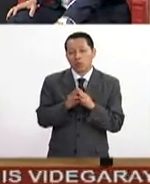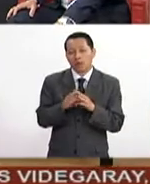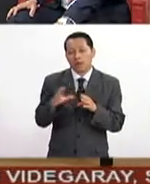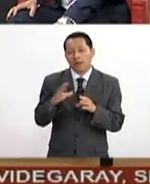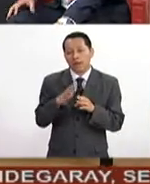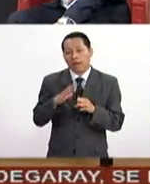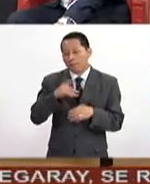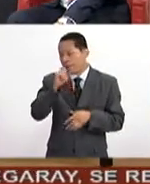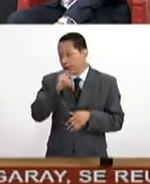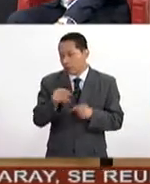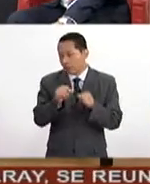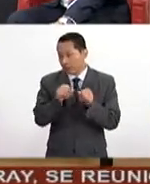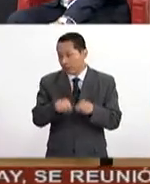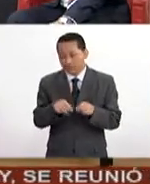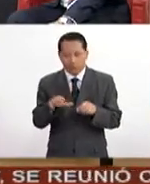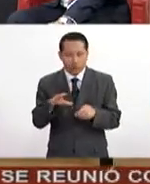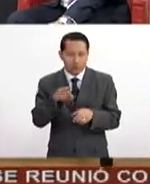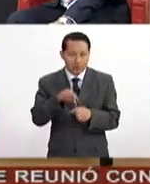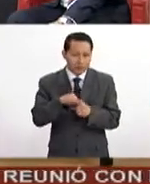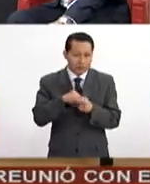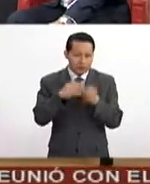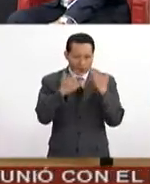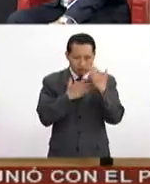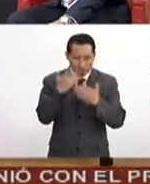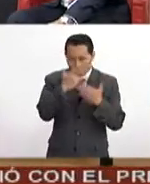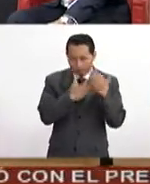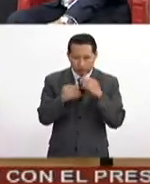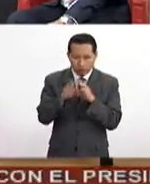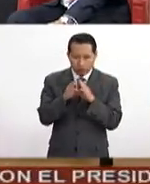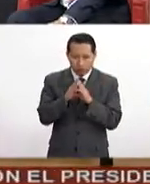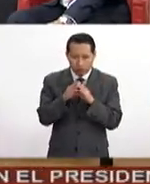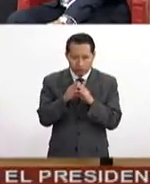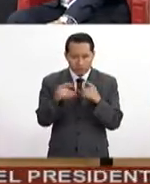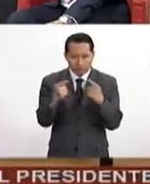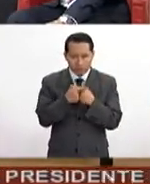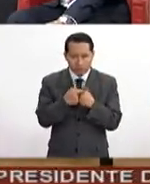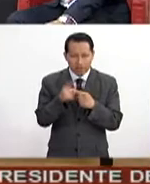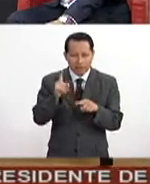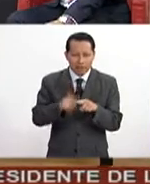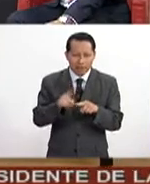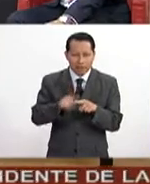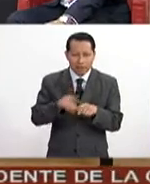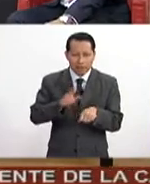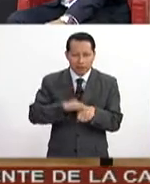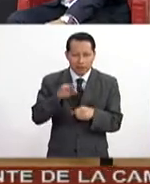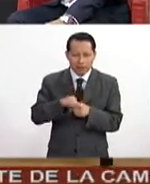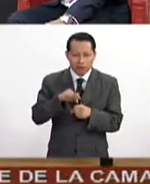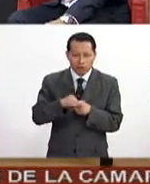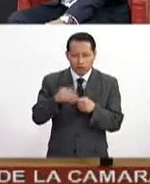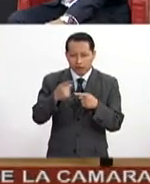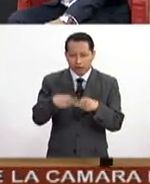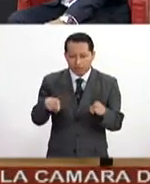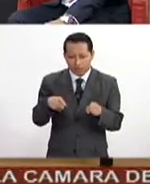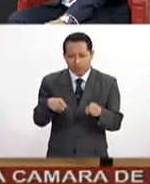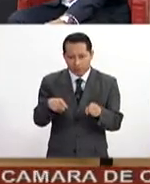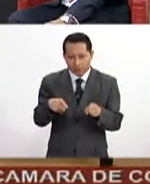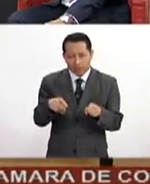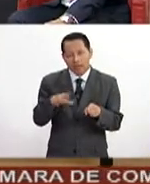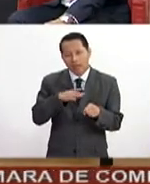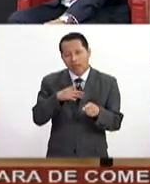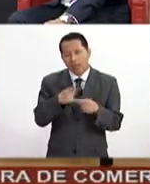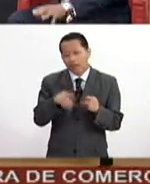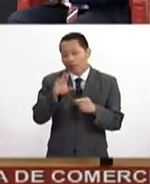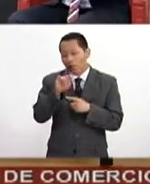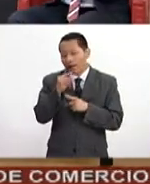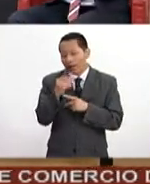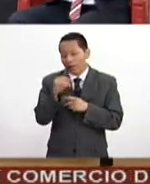precisamente un sistema electoral muy confuso, que es el electoral, que contradice a quien obtuvo más votos, mientras quien le dio votos en el colegio